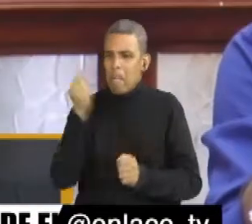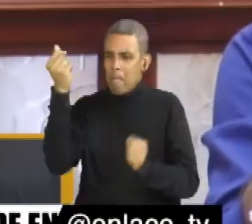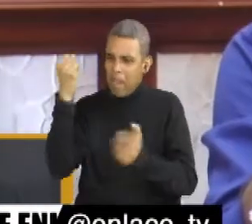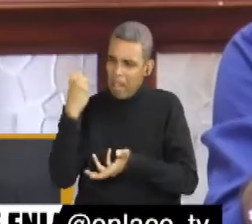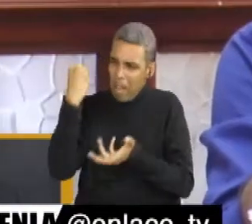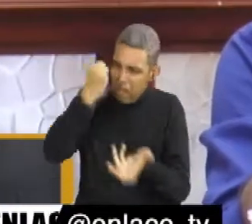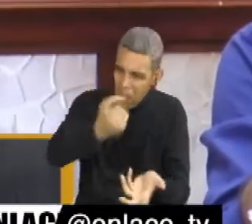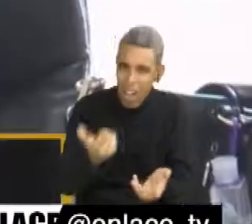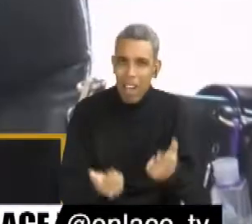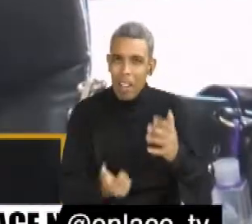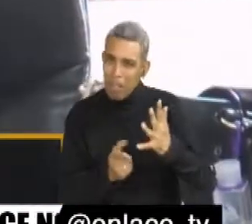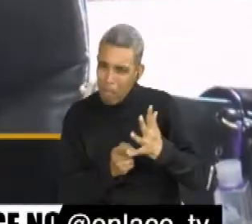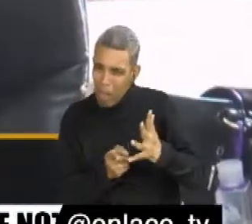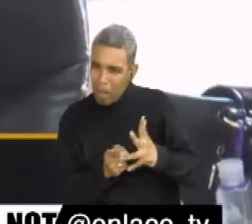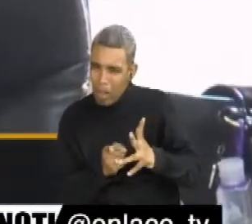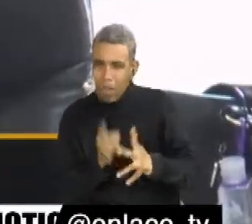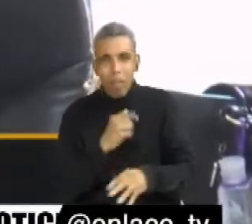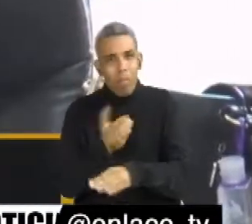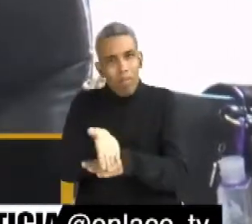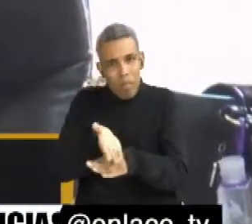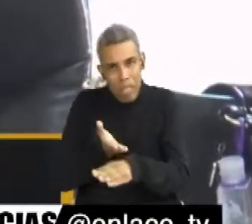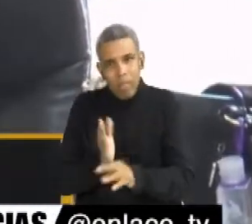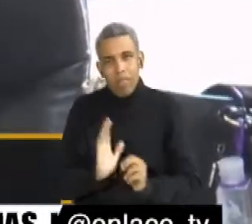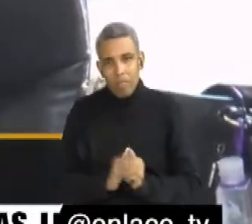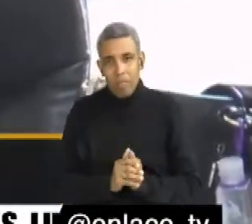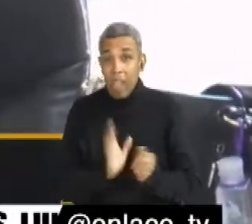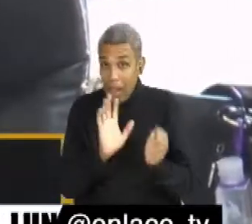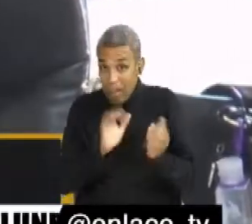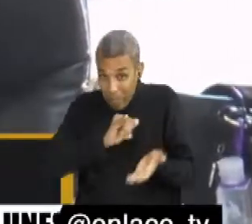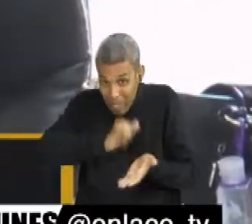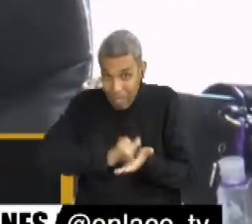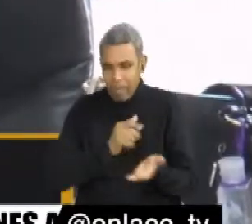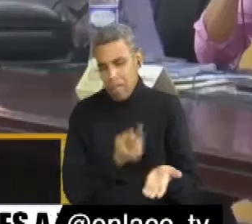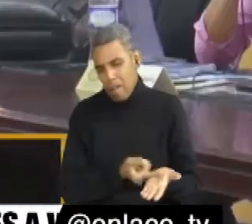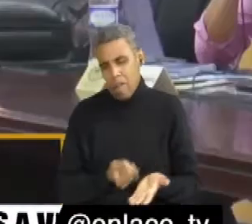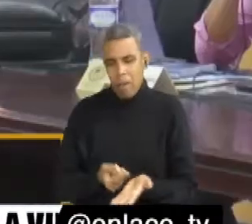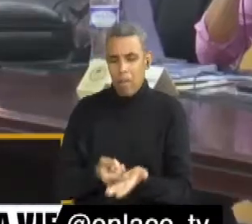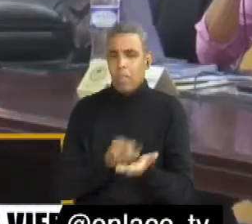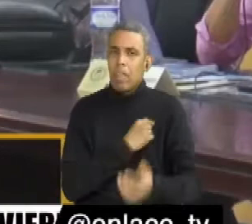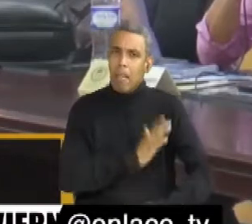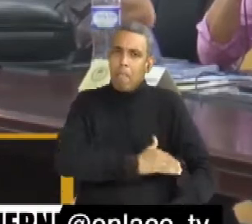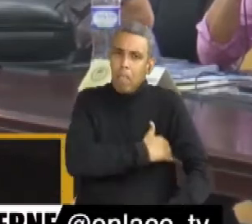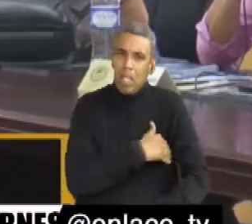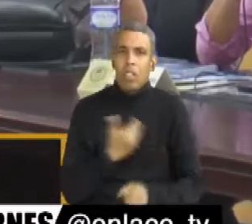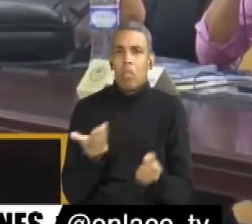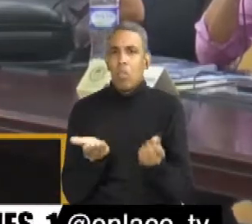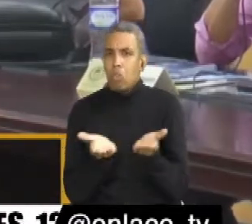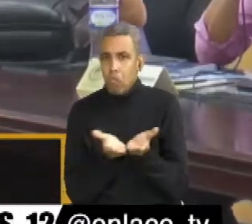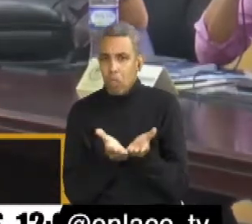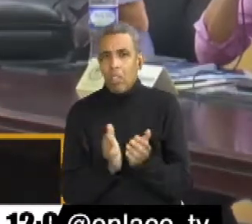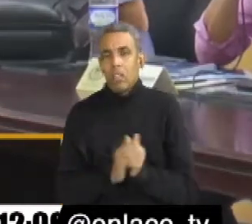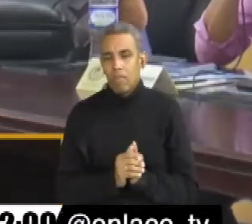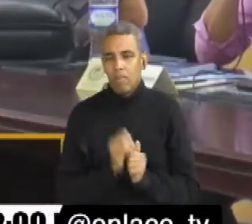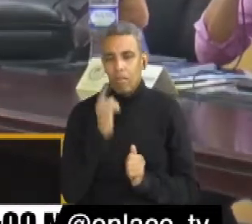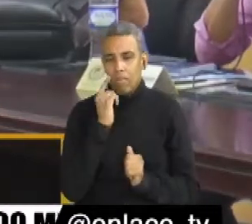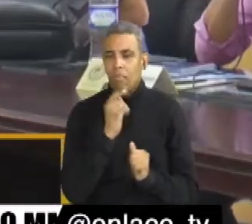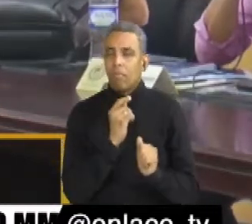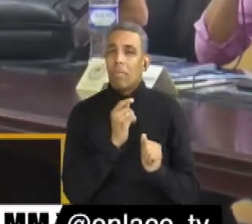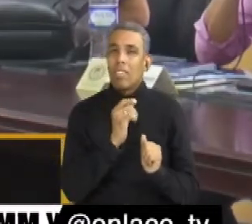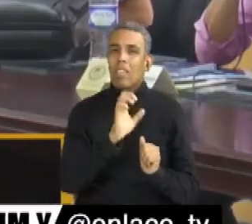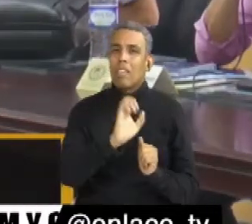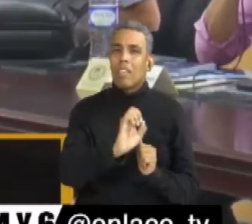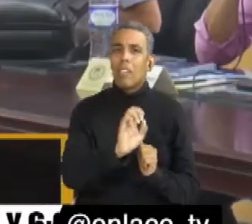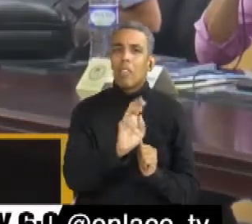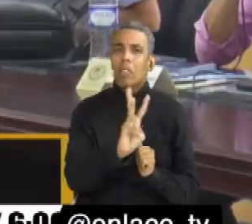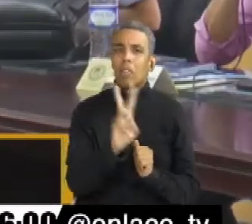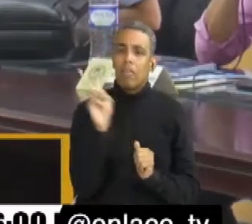cómo el Ministerio de Educación Nacional plantea a través de una directiva ministerial 037 donde le aplica o le